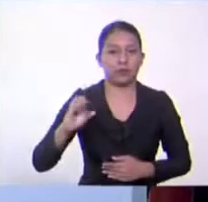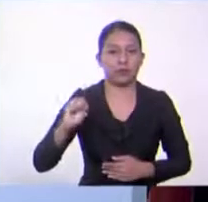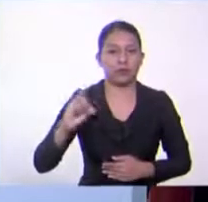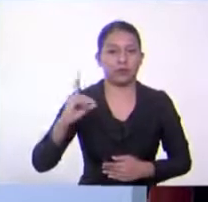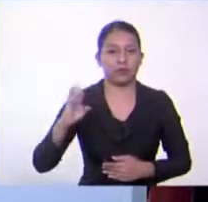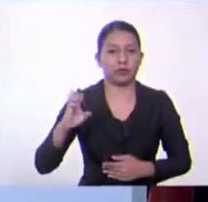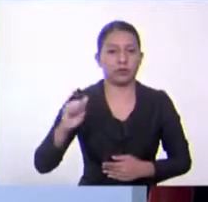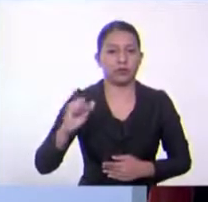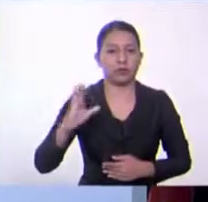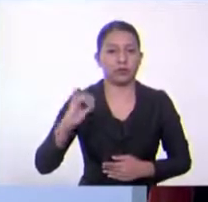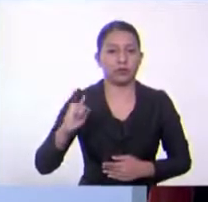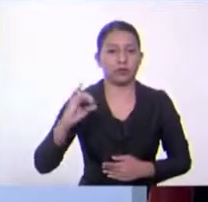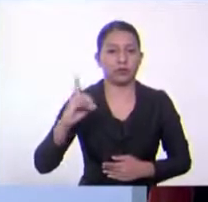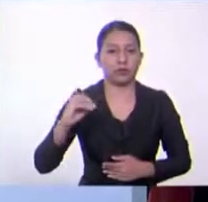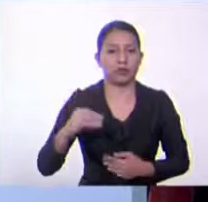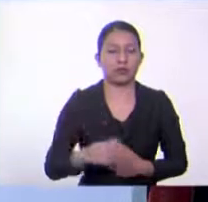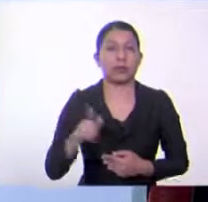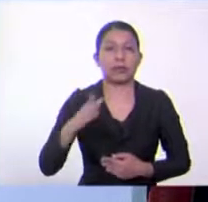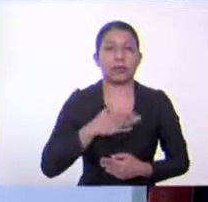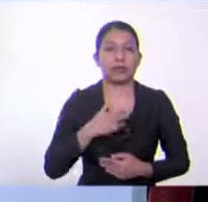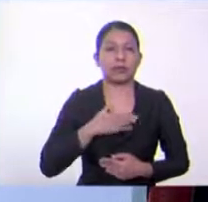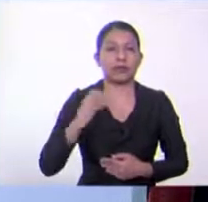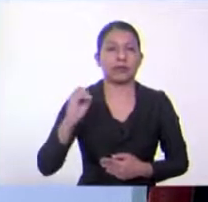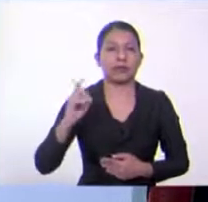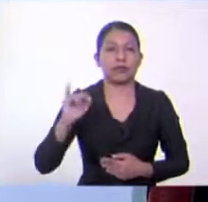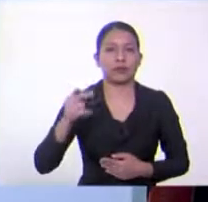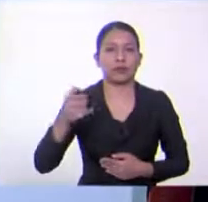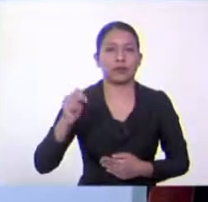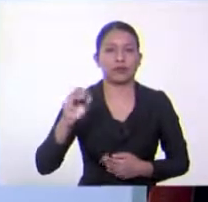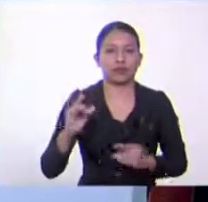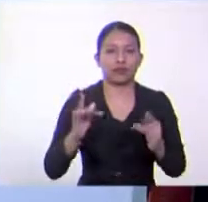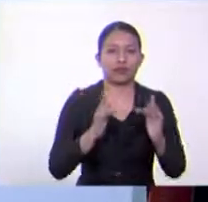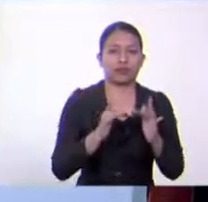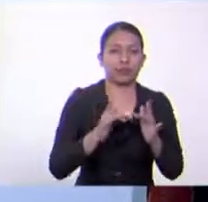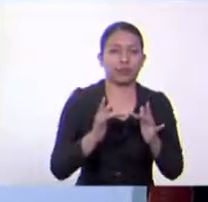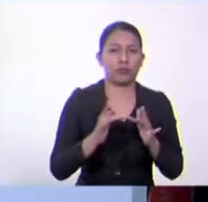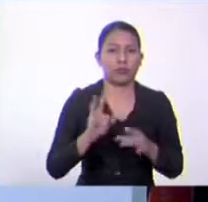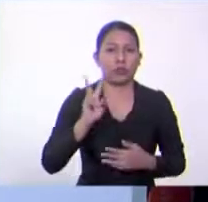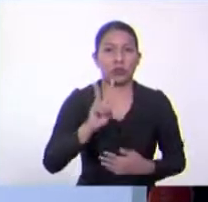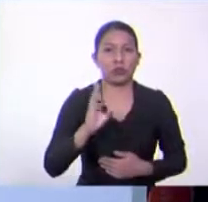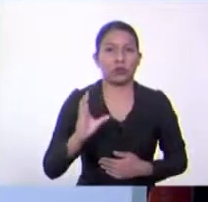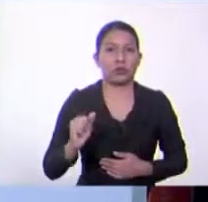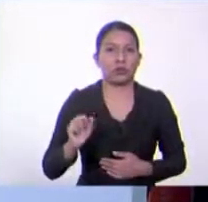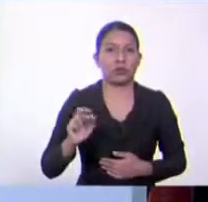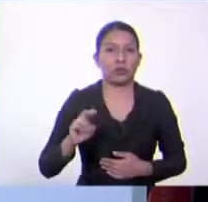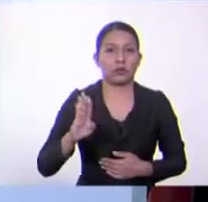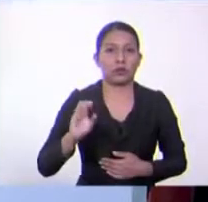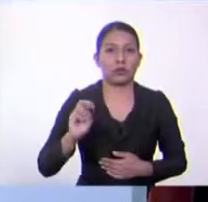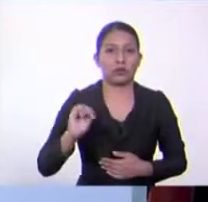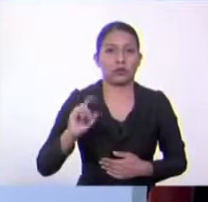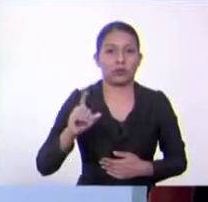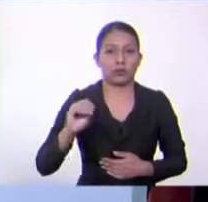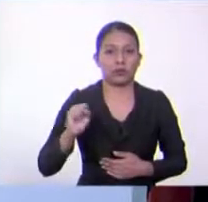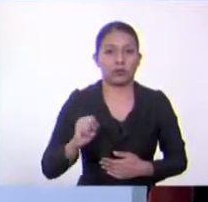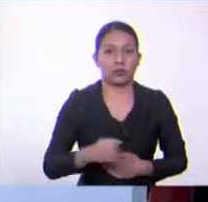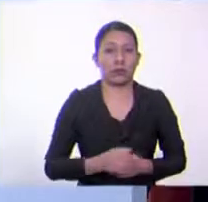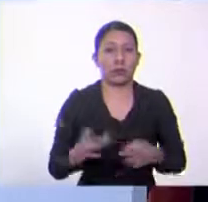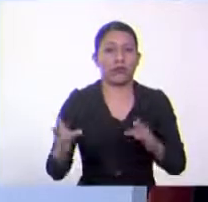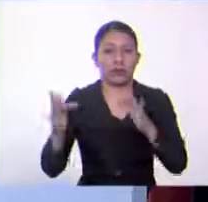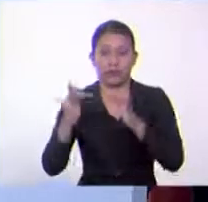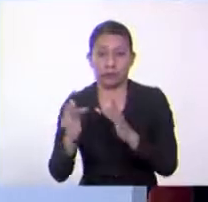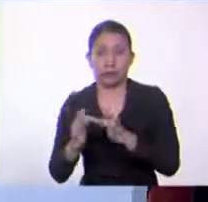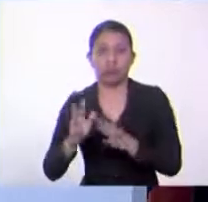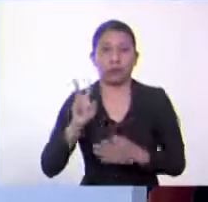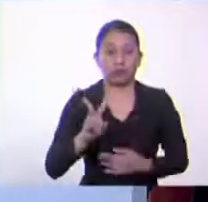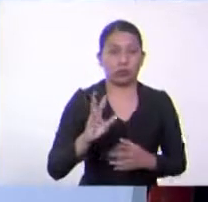donde tenemos al oxígeno unido a 2 carbonilos y estos unidos a